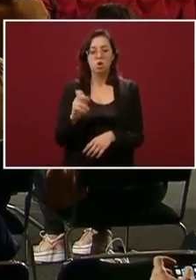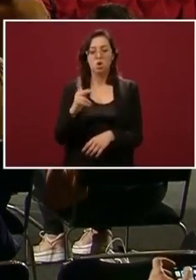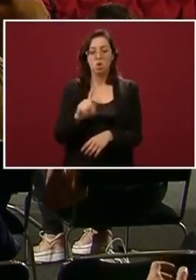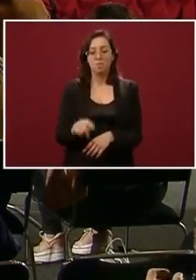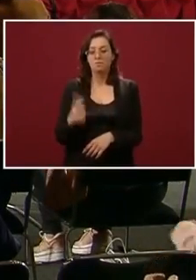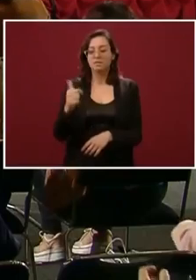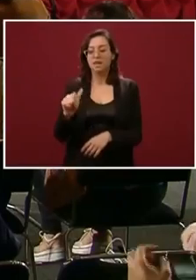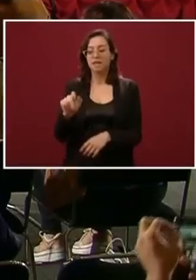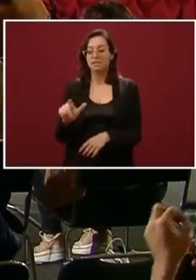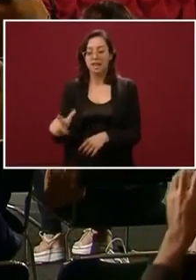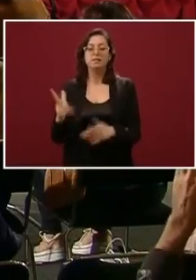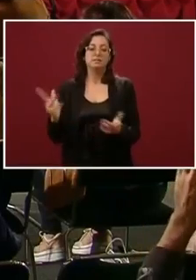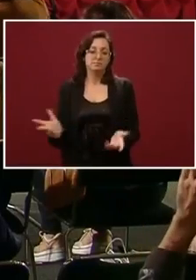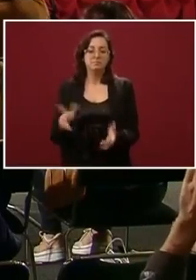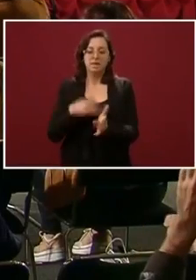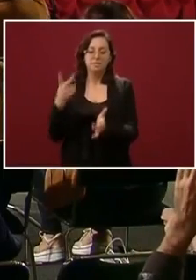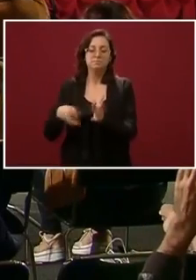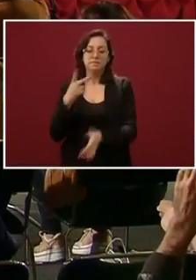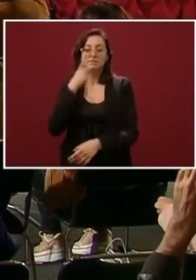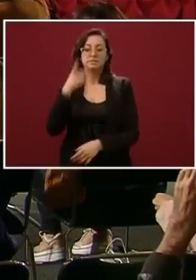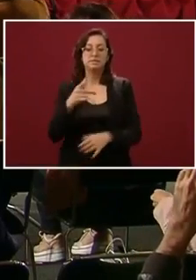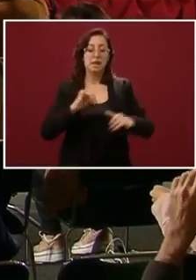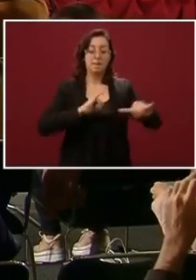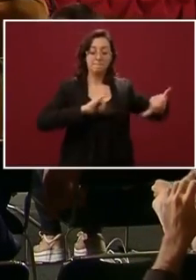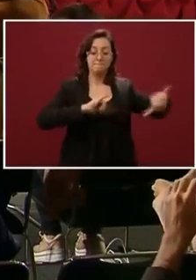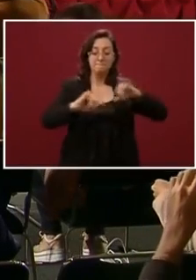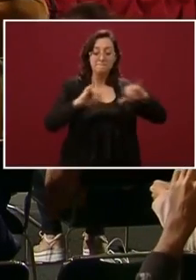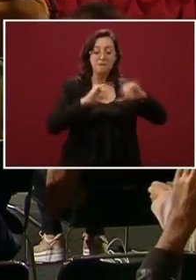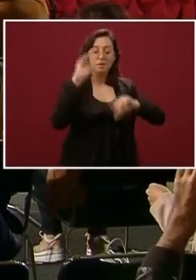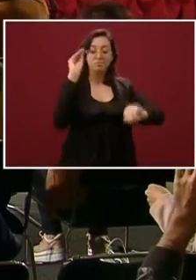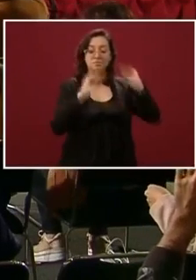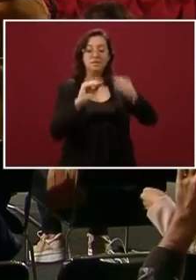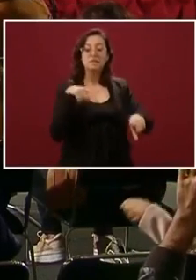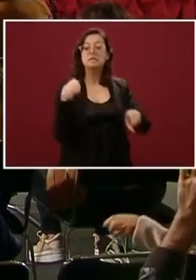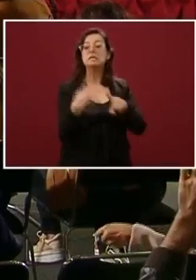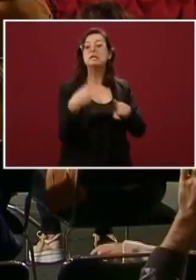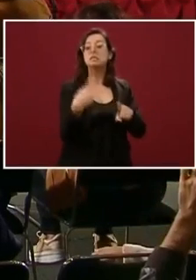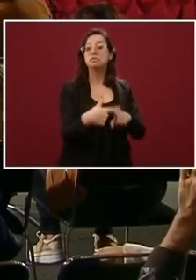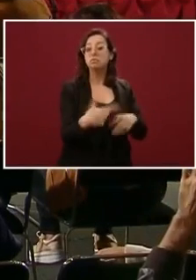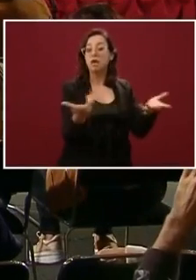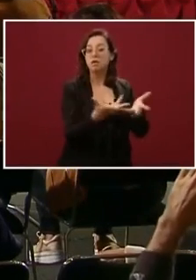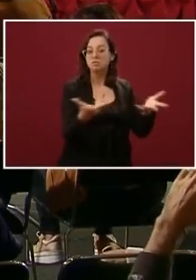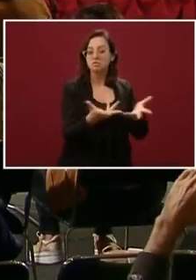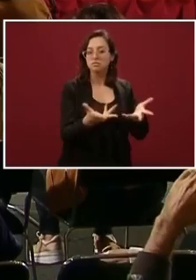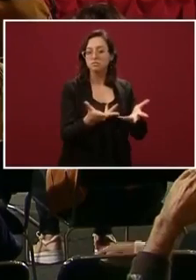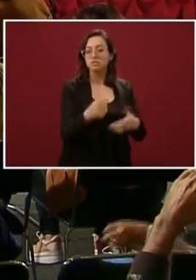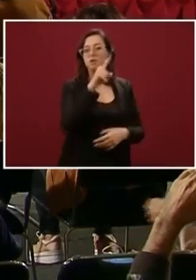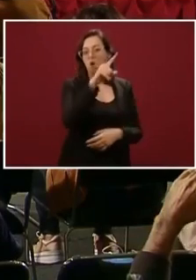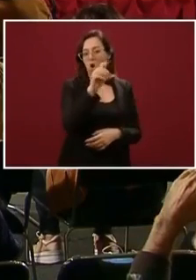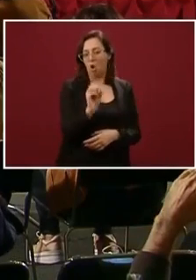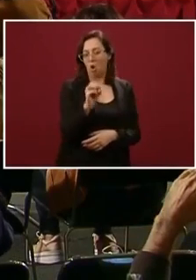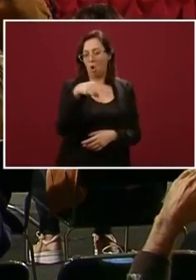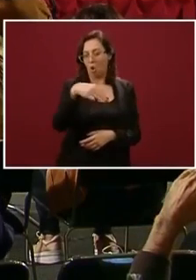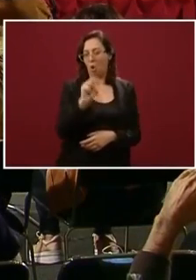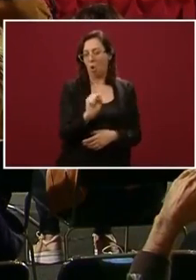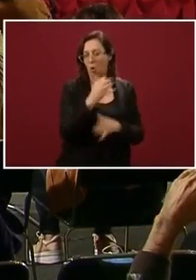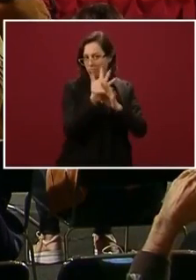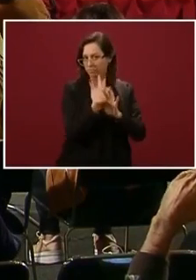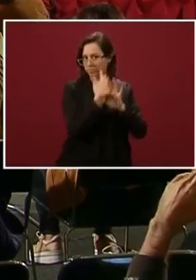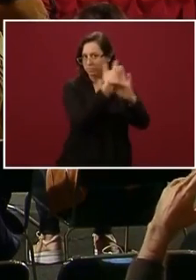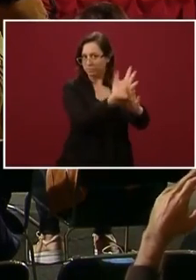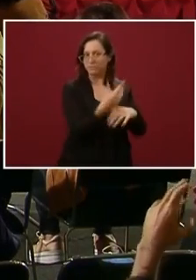este mapa internacional se realiza con base en la información oficial que día con día publica